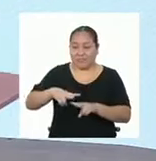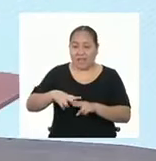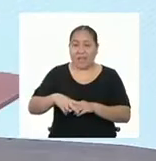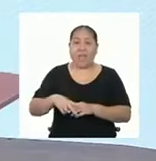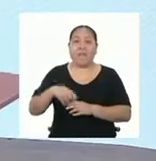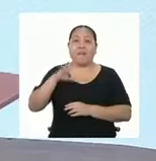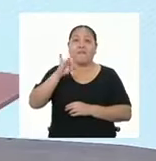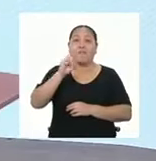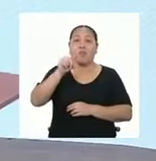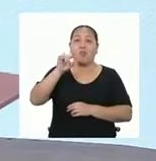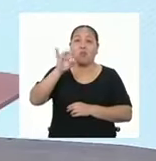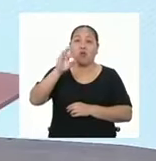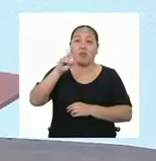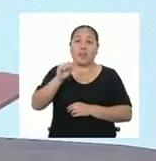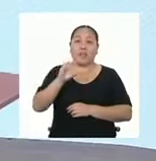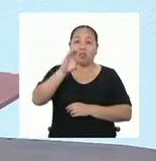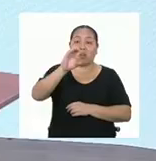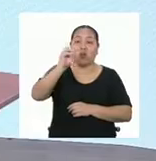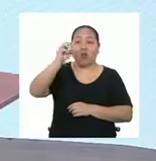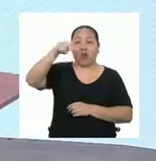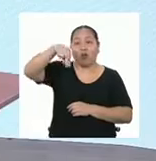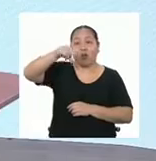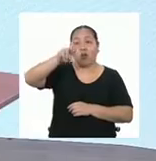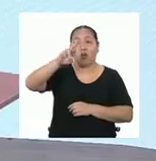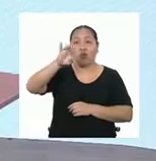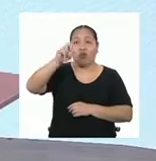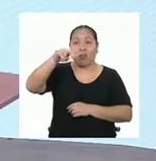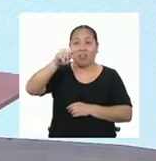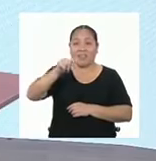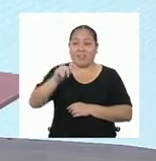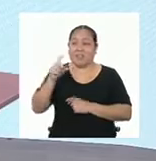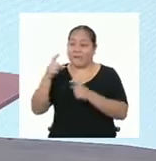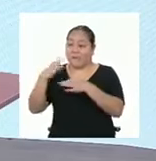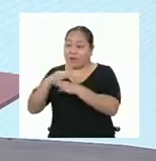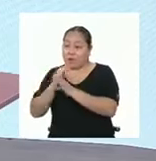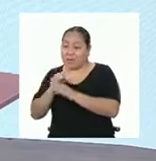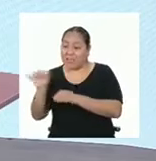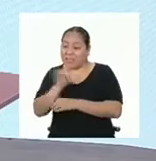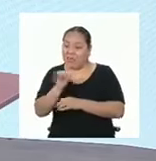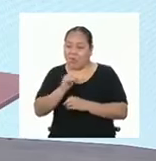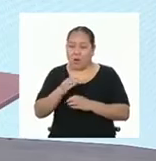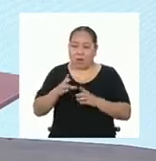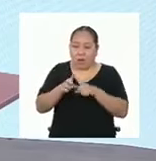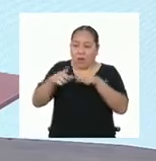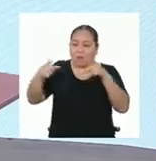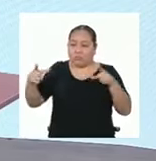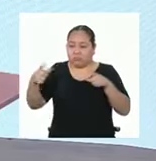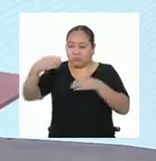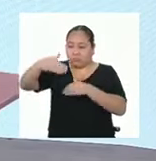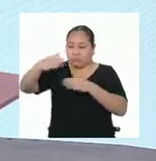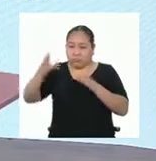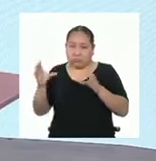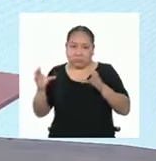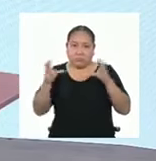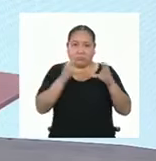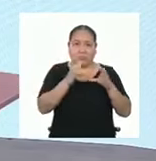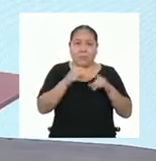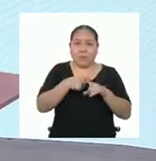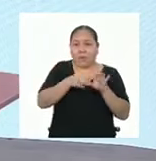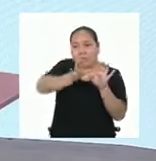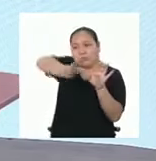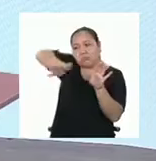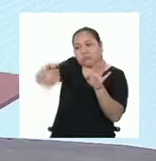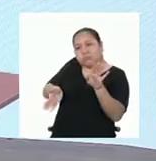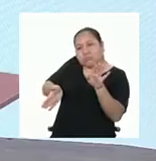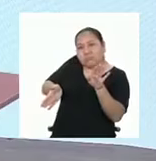figuras congruentes Es decir, aquellas que son exactamente iguales en tamaño y forma Pero que a veces por su posición